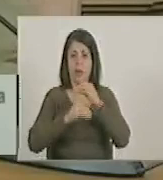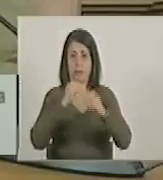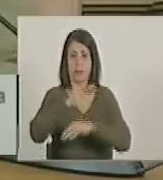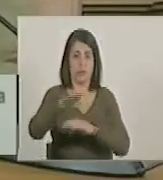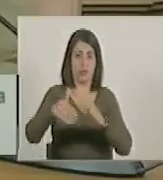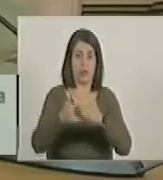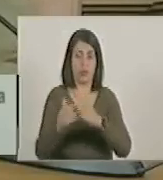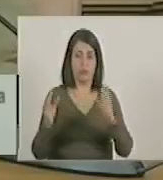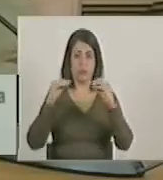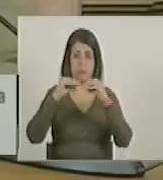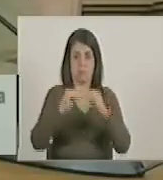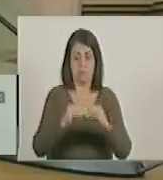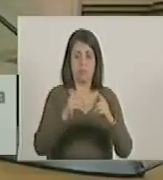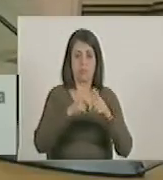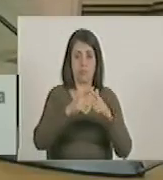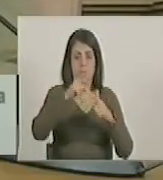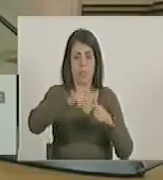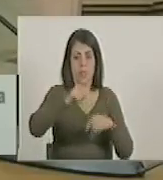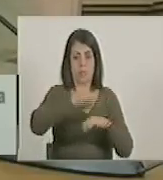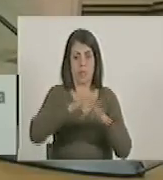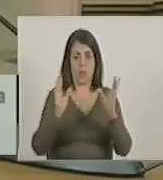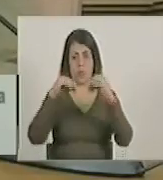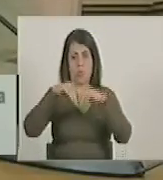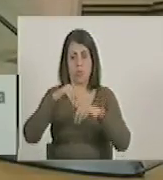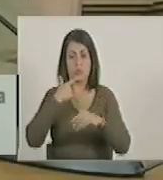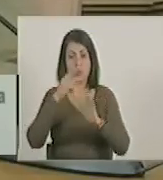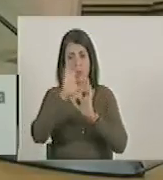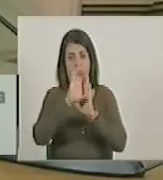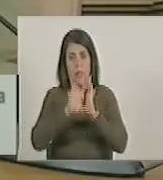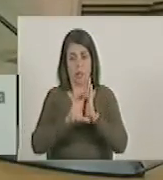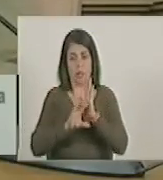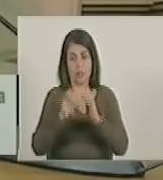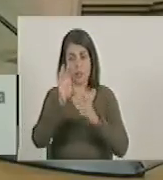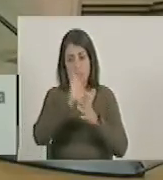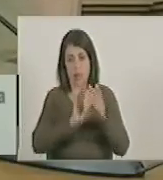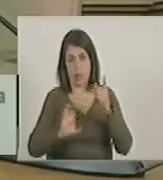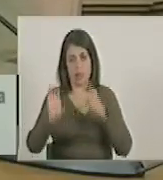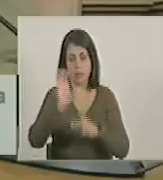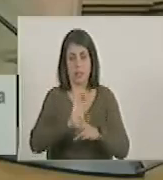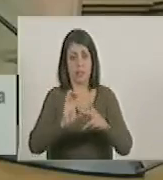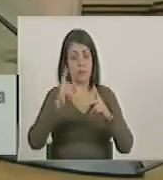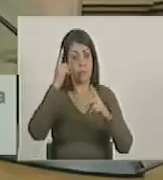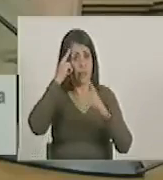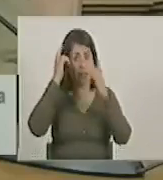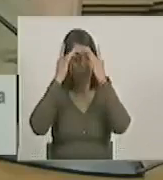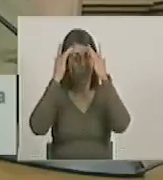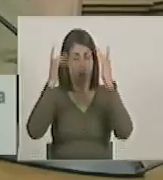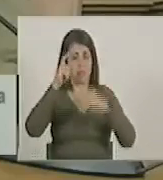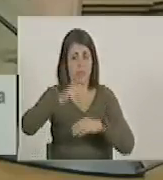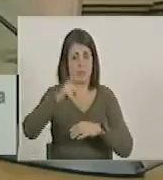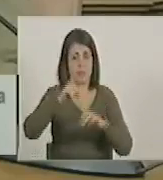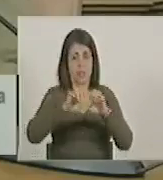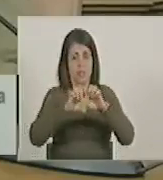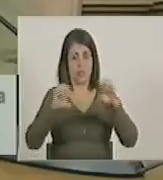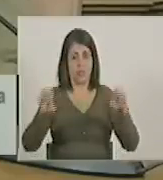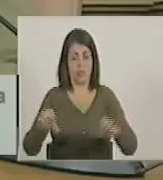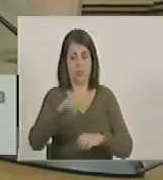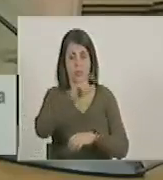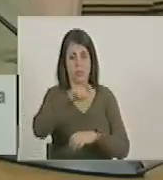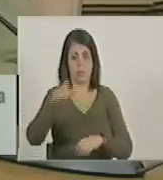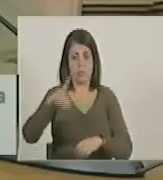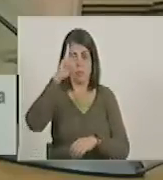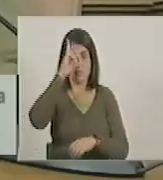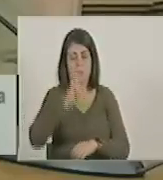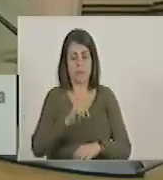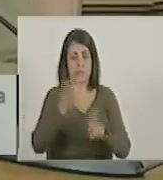todas las adaptaciones curriculares necesarias de acuerdo con las características, potencialidades y necesidades educativas de las personas